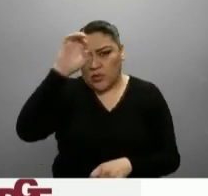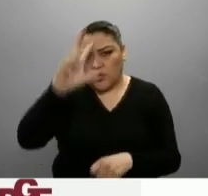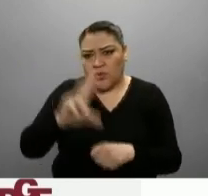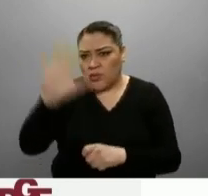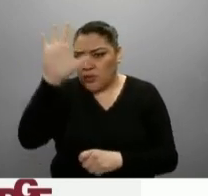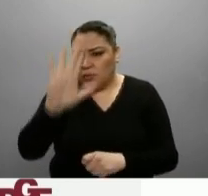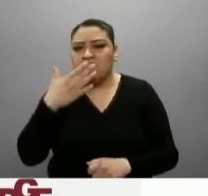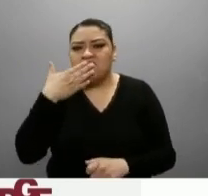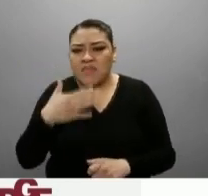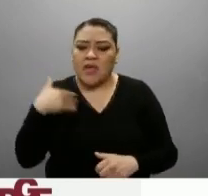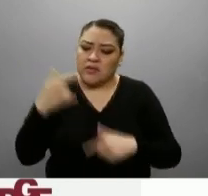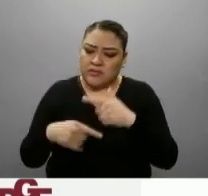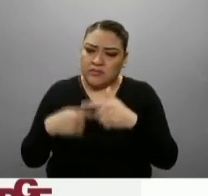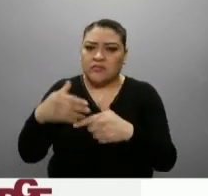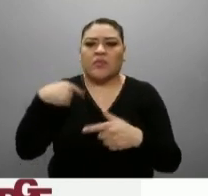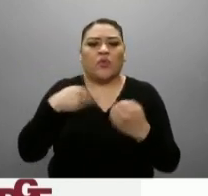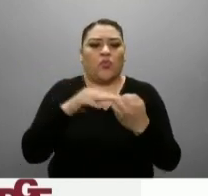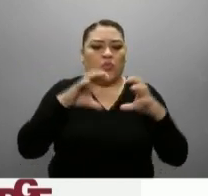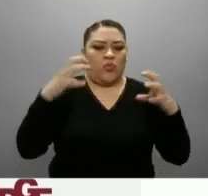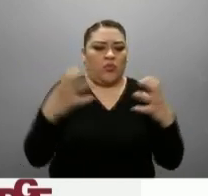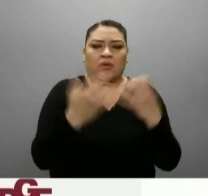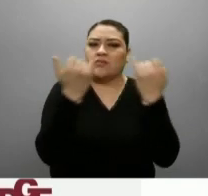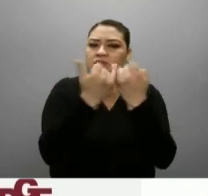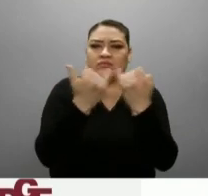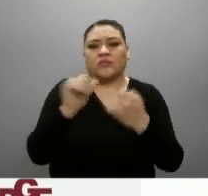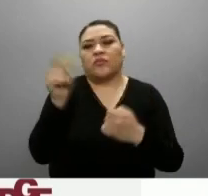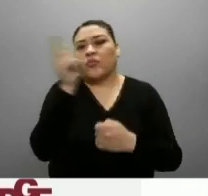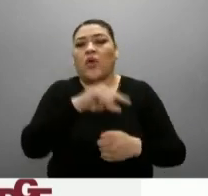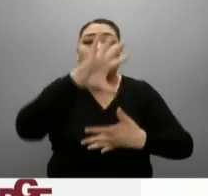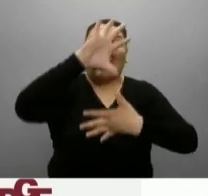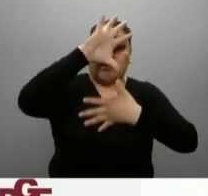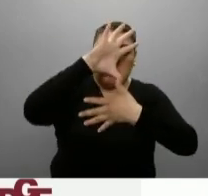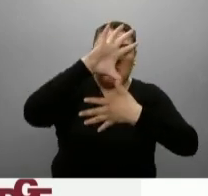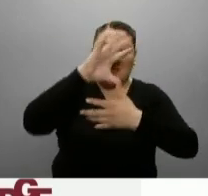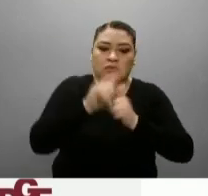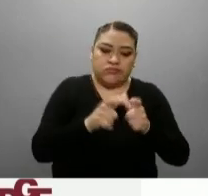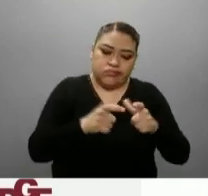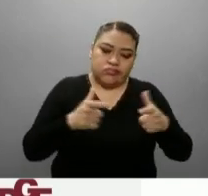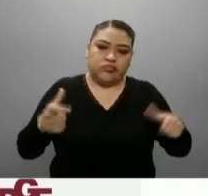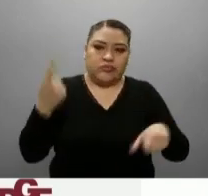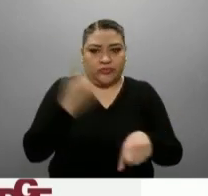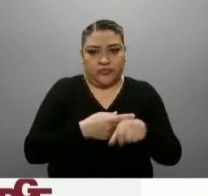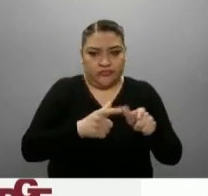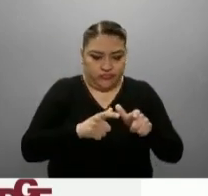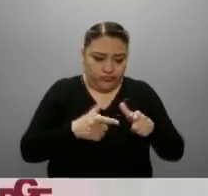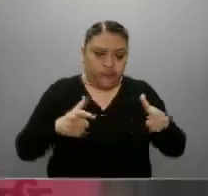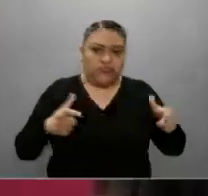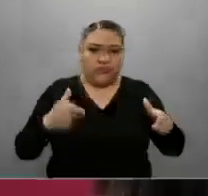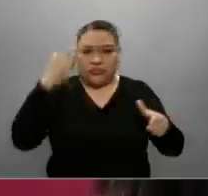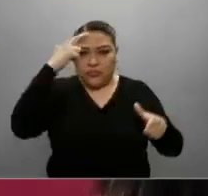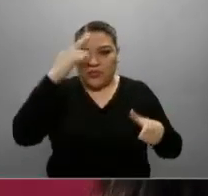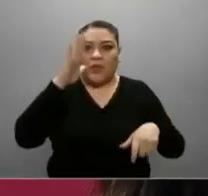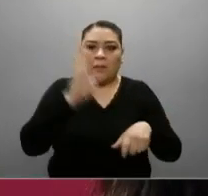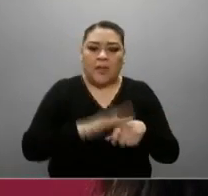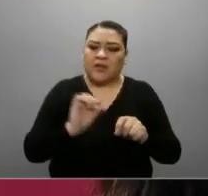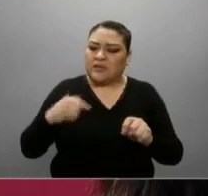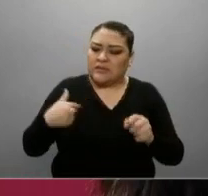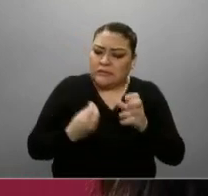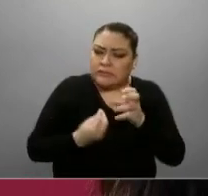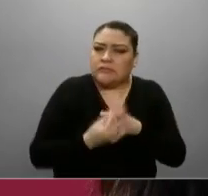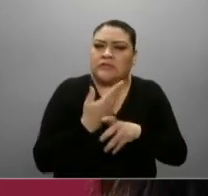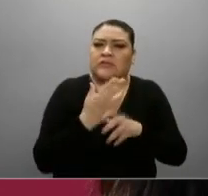y también con consecuencias positivas para el mundo. La región de América va a la alza, en la medida en que son epidemias más